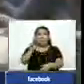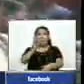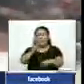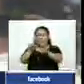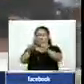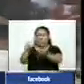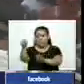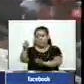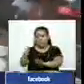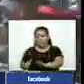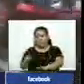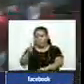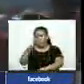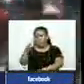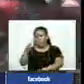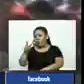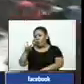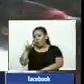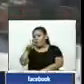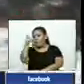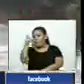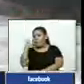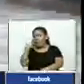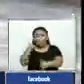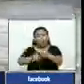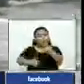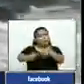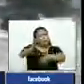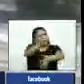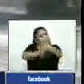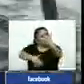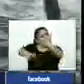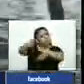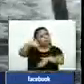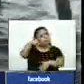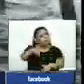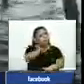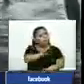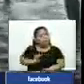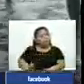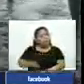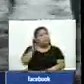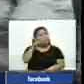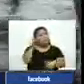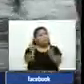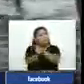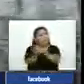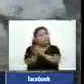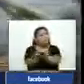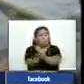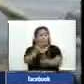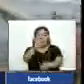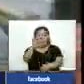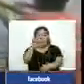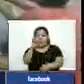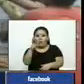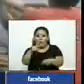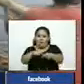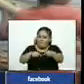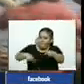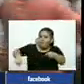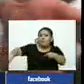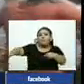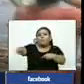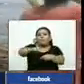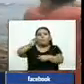26 de agosto de 2012 fue la fecha del último tsunami que se registró en El Salvador, que afectó 40 kilómetros de costa en